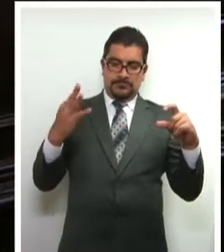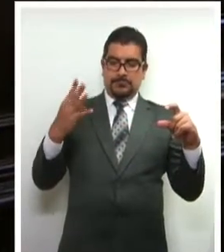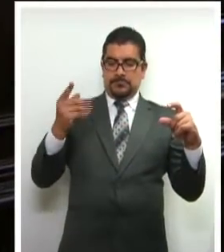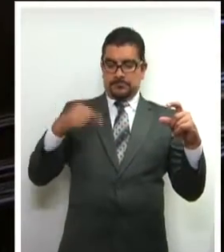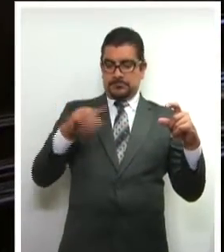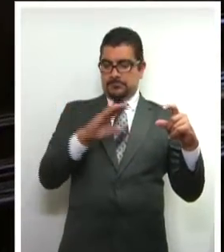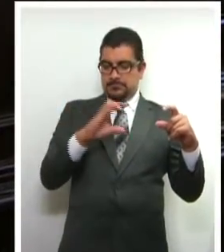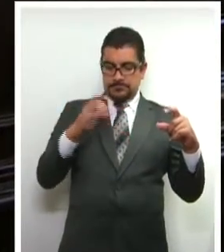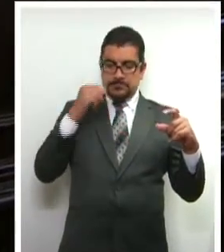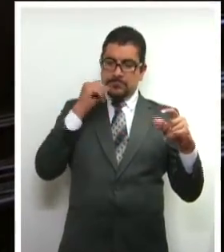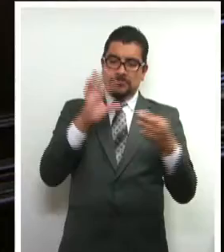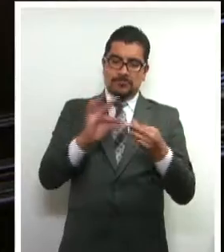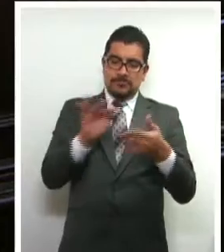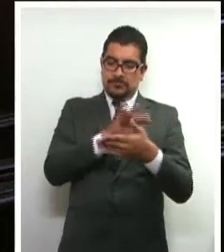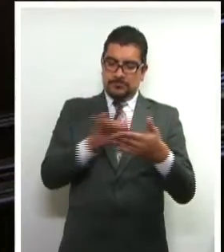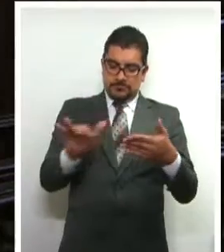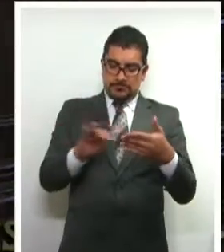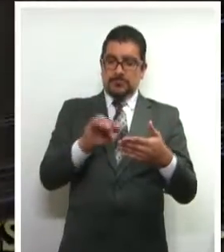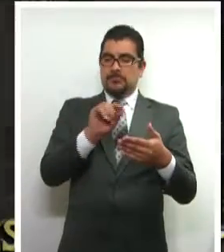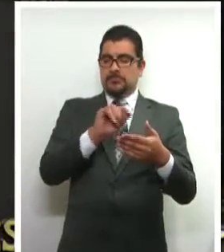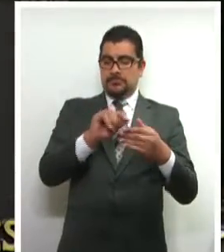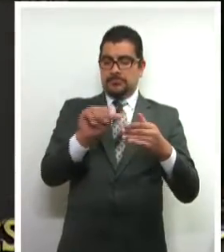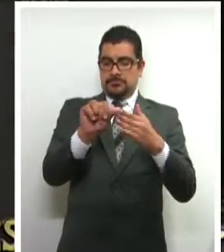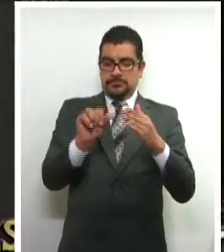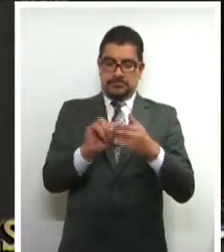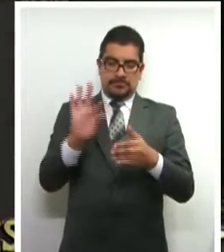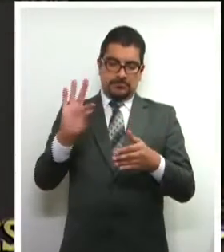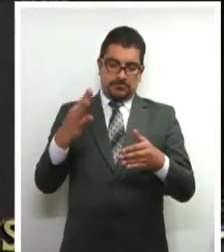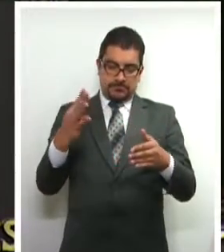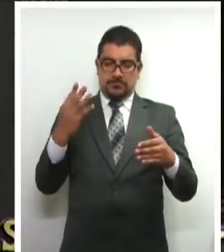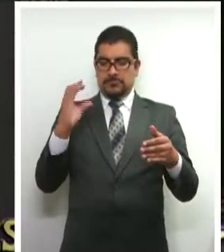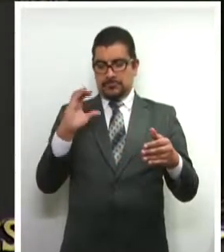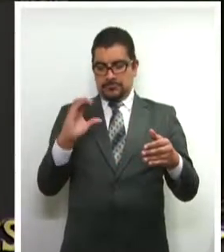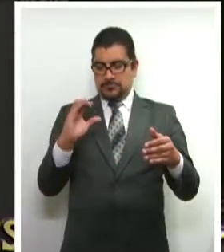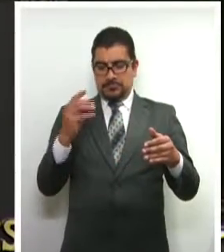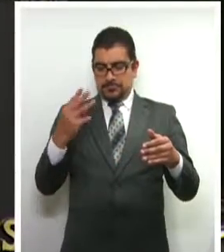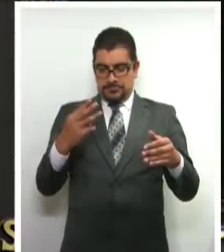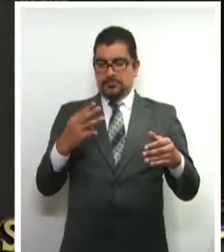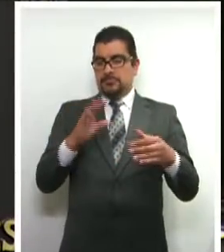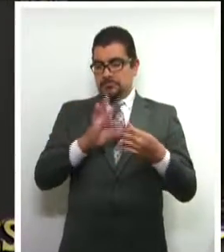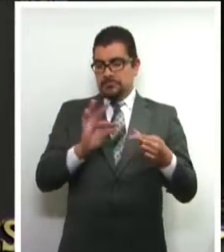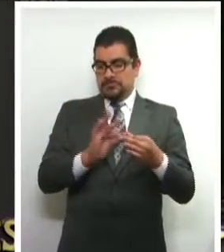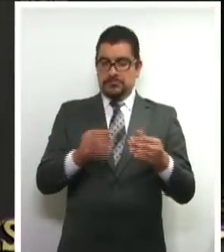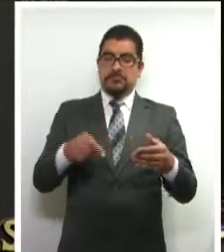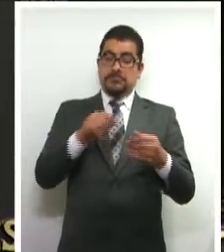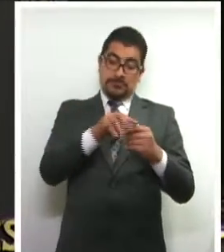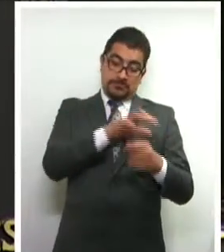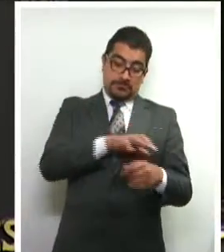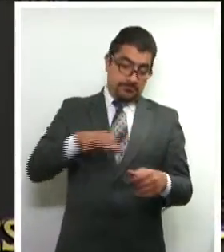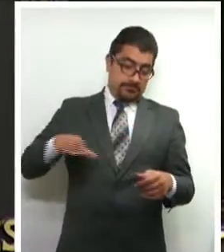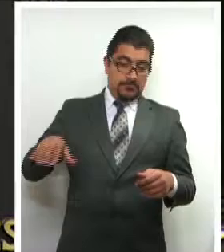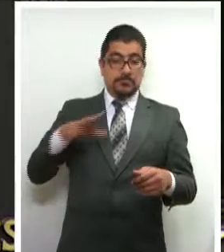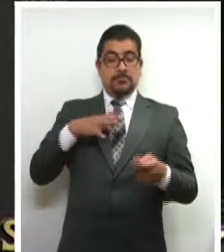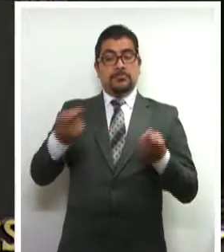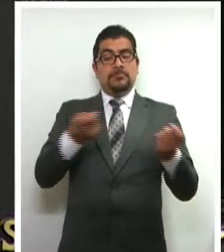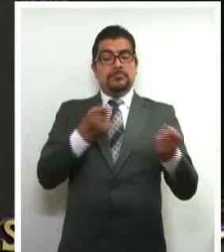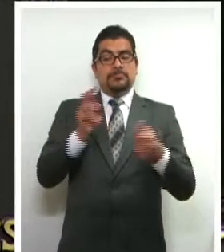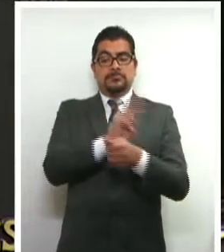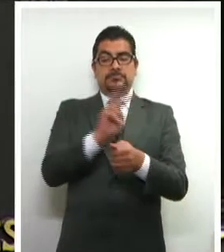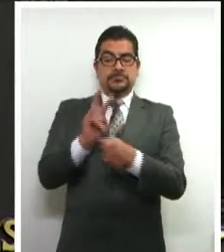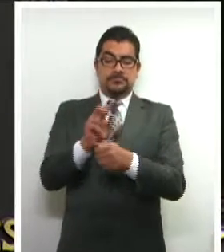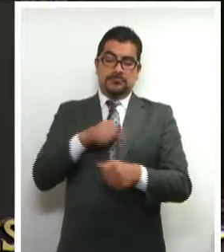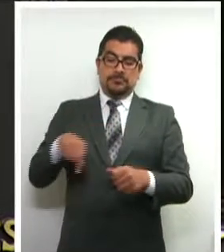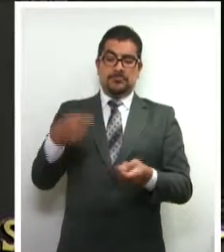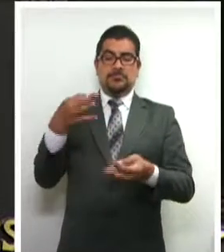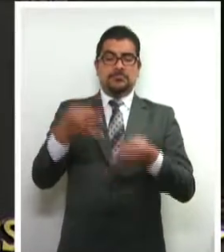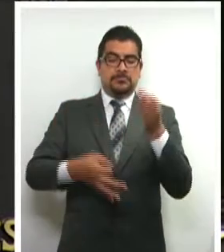de la siguiente manera. Artículo 44, numeral 3. Las alcaldías establecerán mecanismos de seguridad ciudadana y justicia